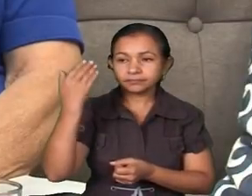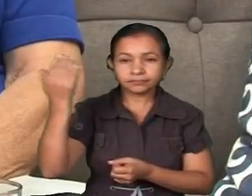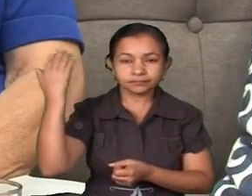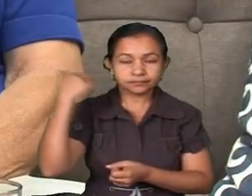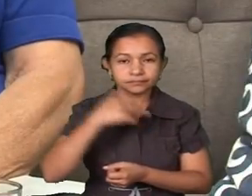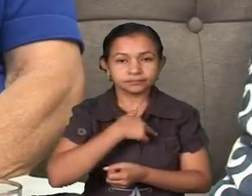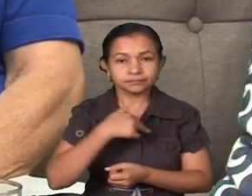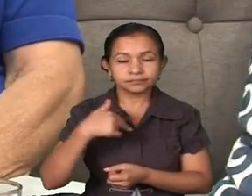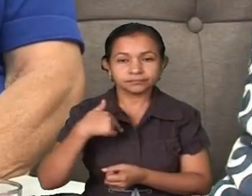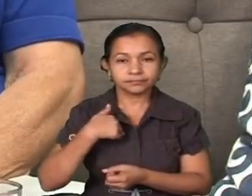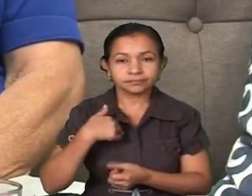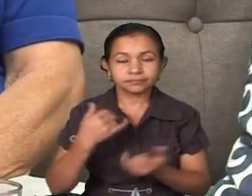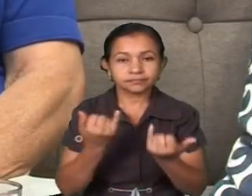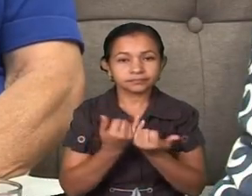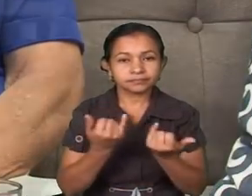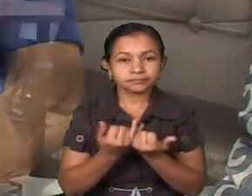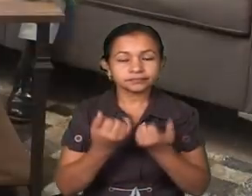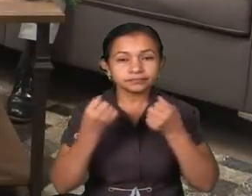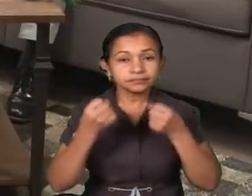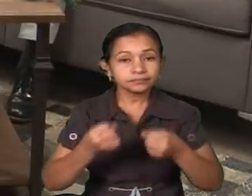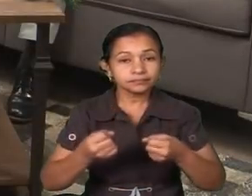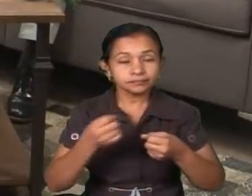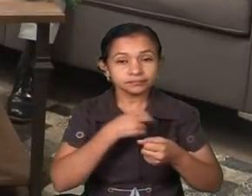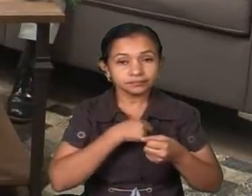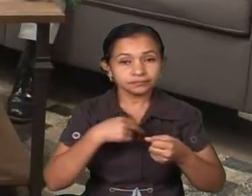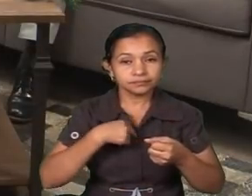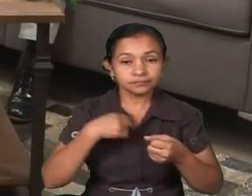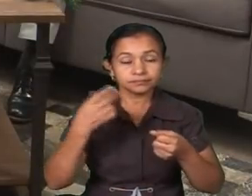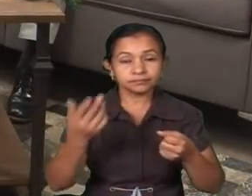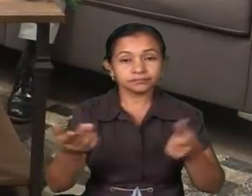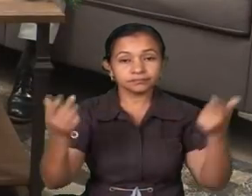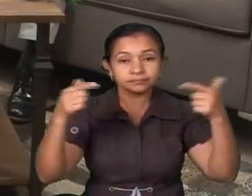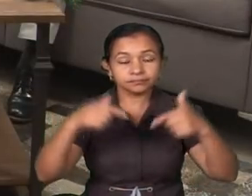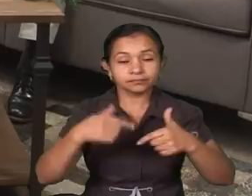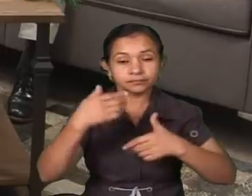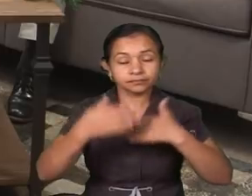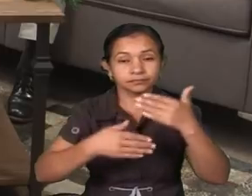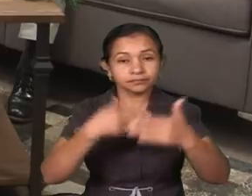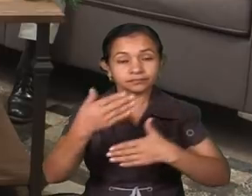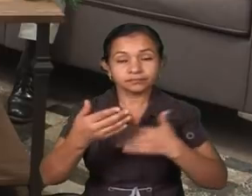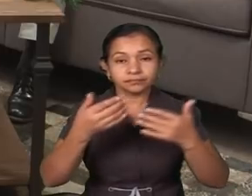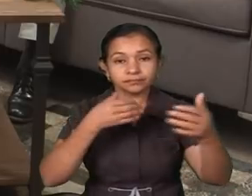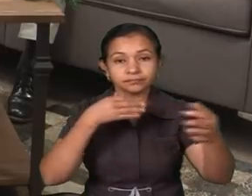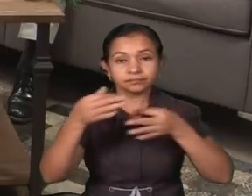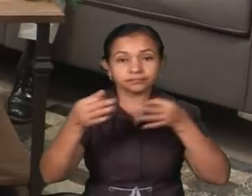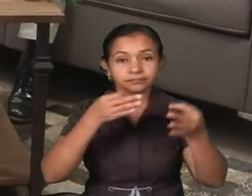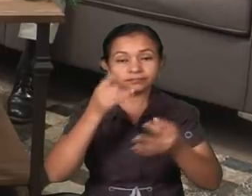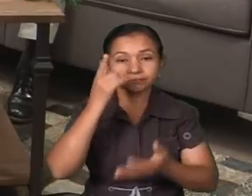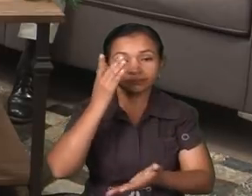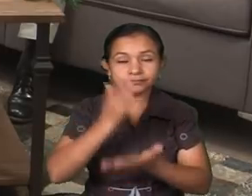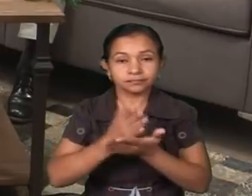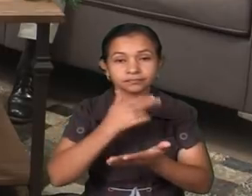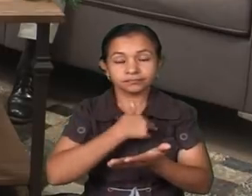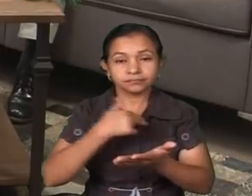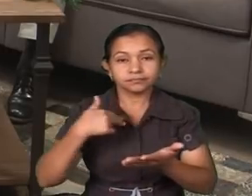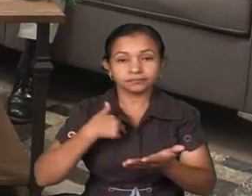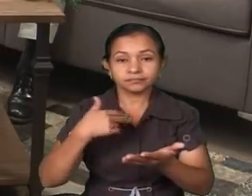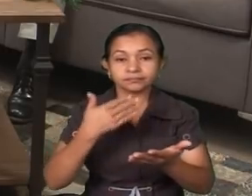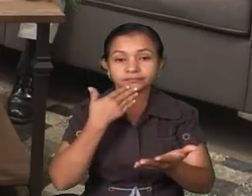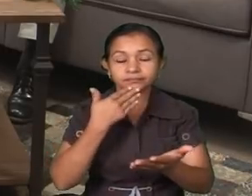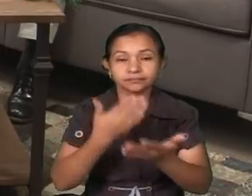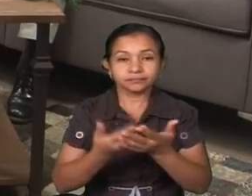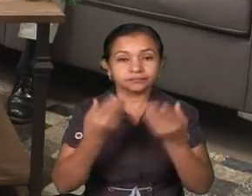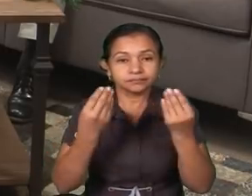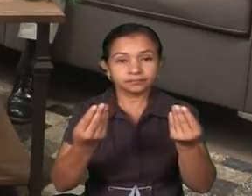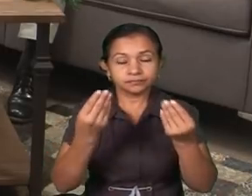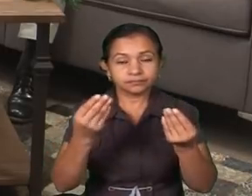y que también, comandante, está ahora mismo en ese proceso también de contar la historia una vez que la construyó. Comandante, muchas gracias por